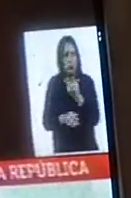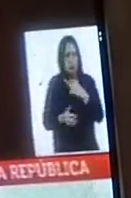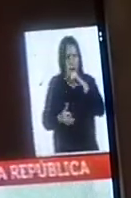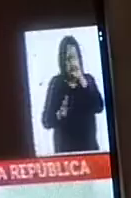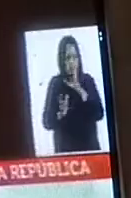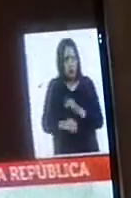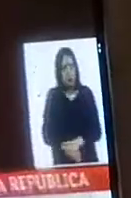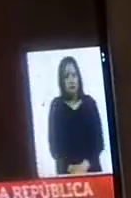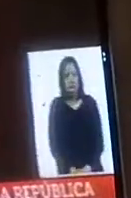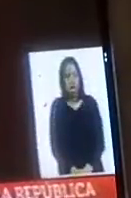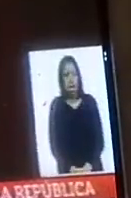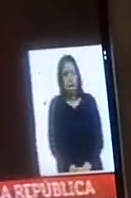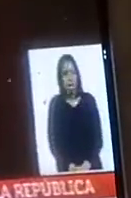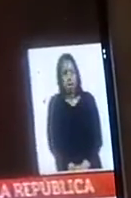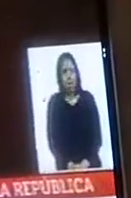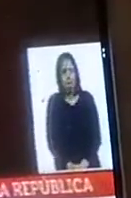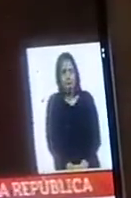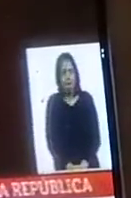peruanos